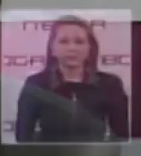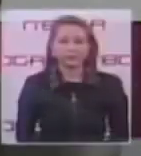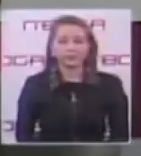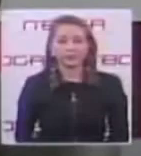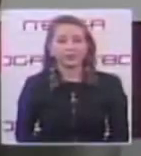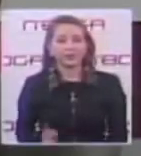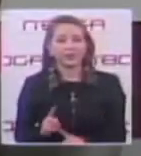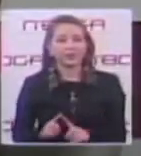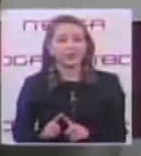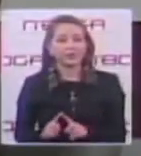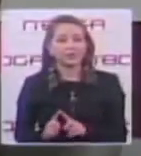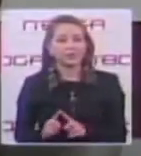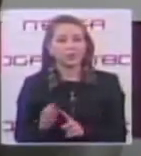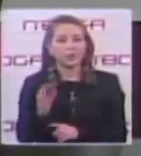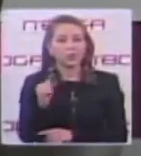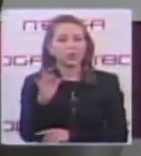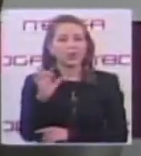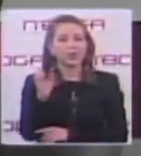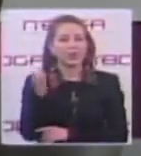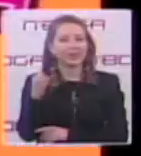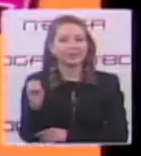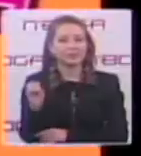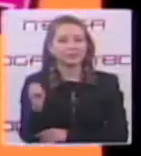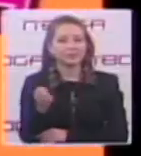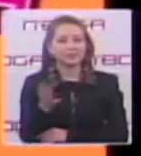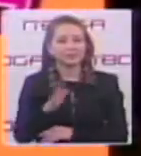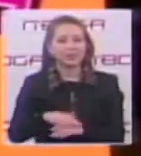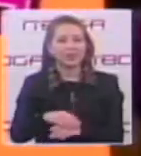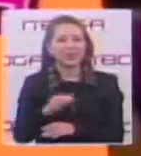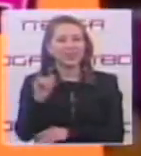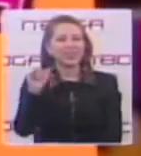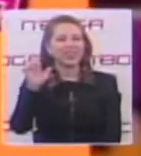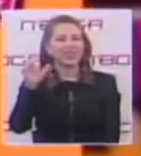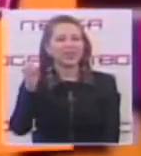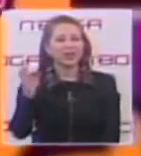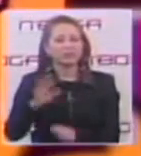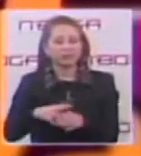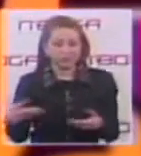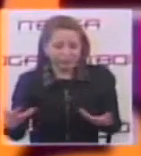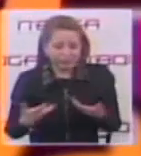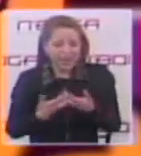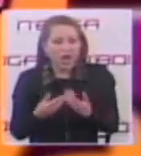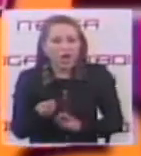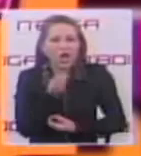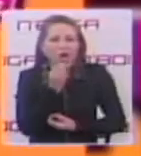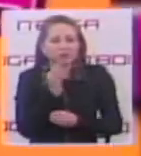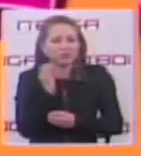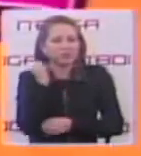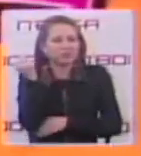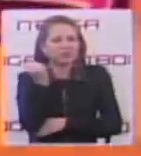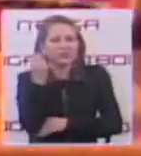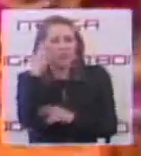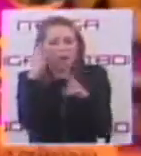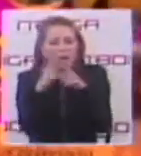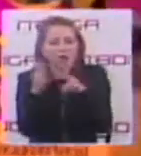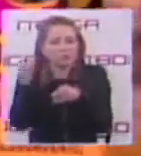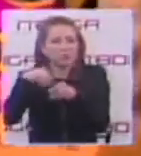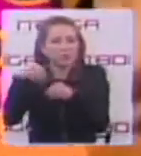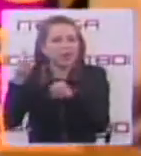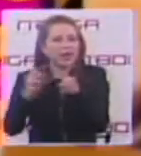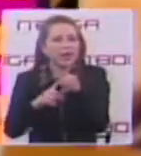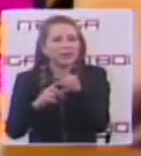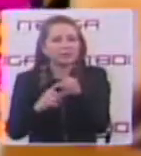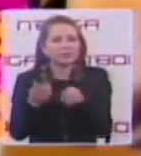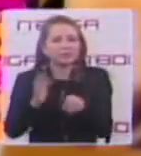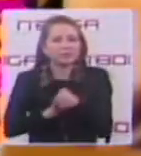Ya los Bailos Cuates presenta una propuesta única y moderna en gastronomía al fusionar dos marcas muy conocidas por el público quiteño. Gracias